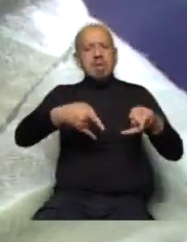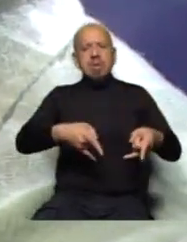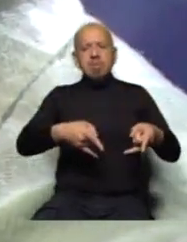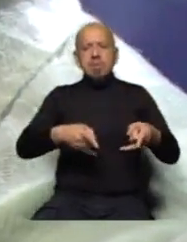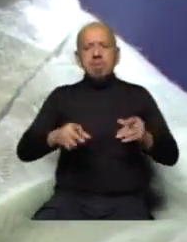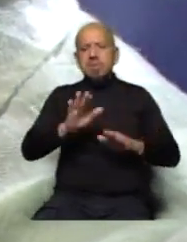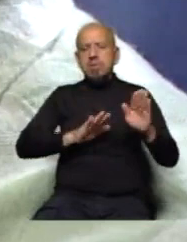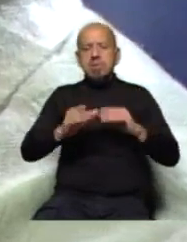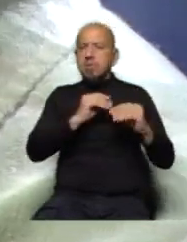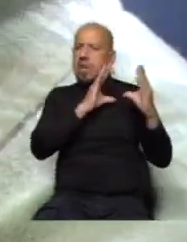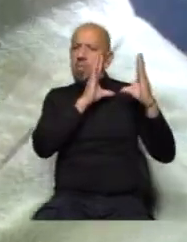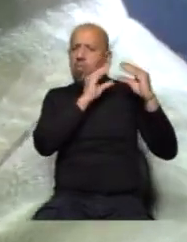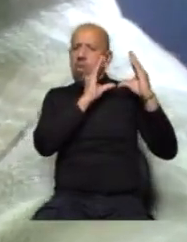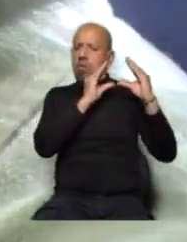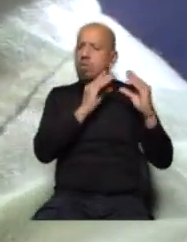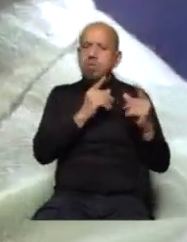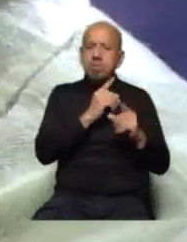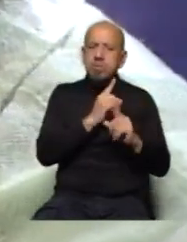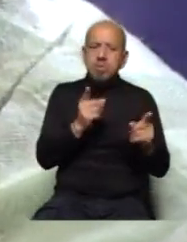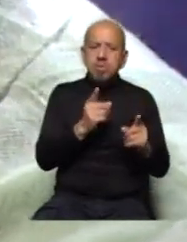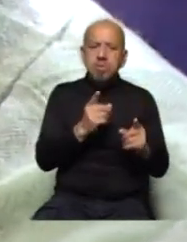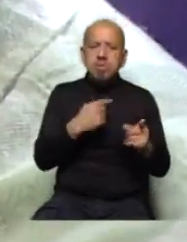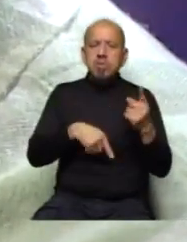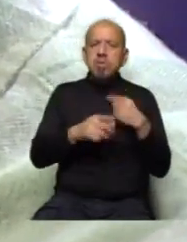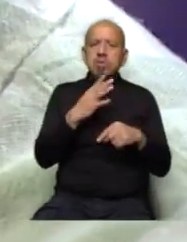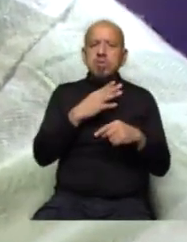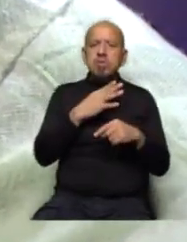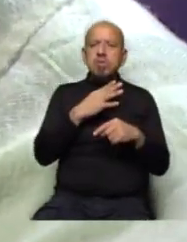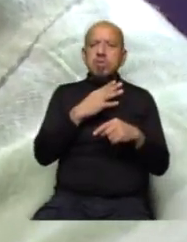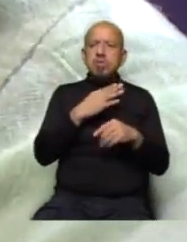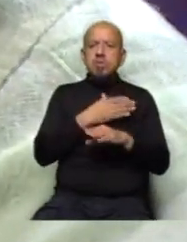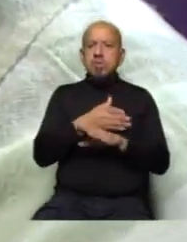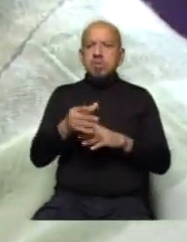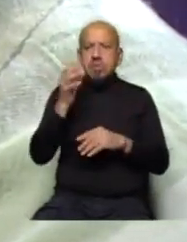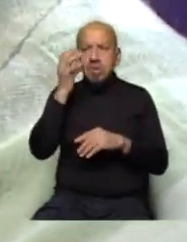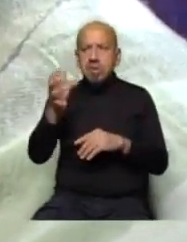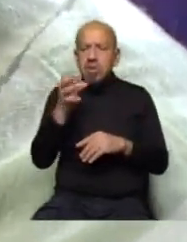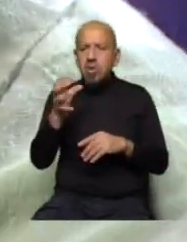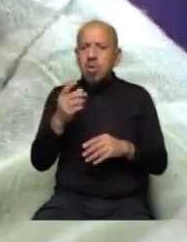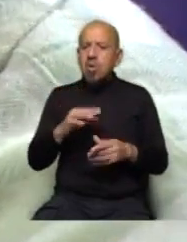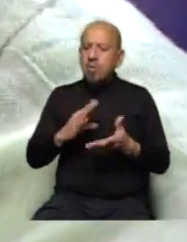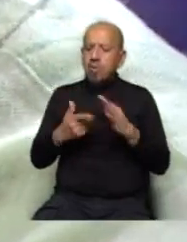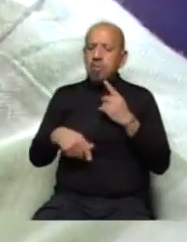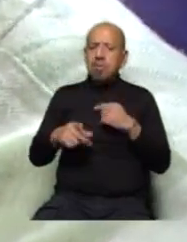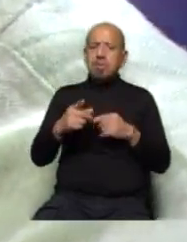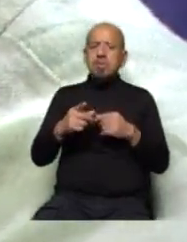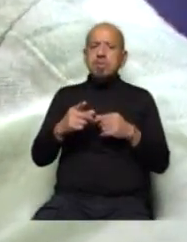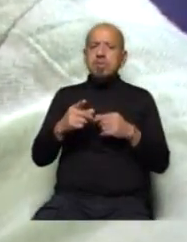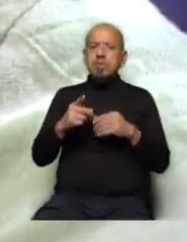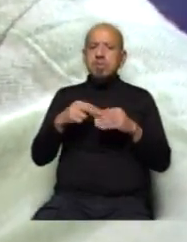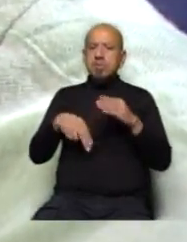arreglaran el almohadón sus terrores crepusculares avanzaron en forma de monstruos que se arrastraban hasta la cama y